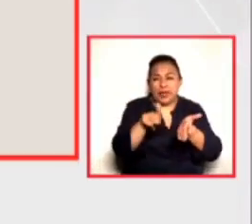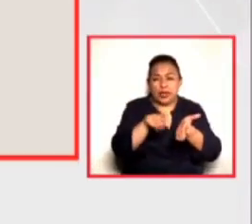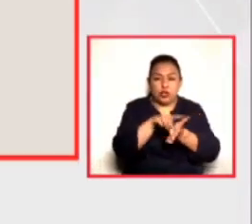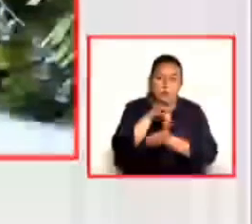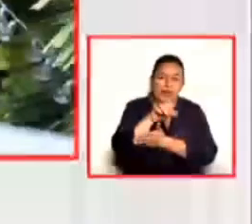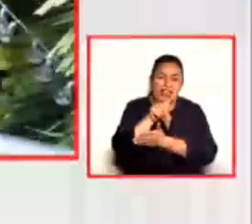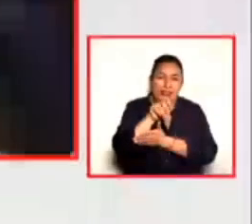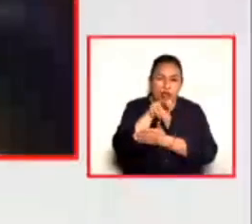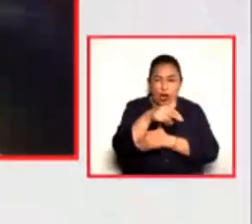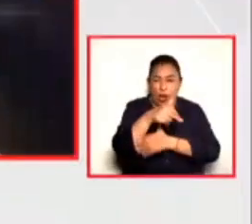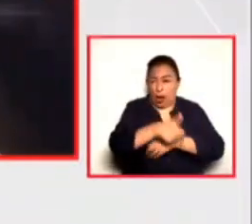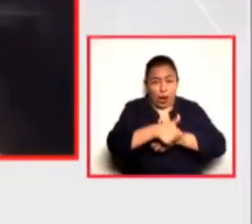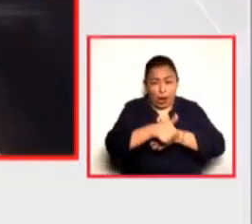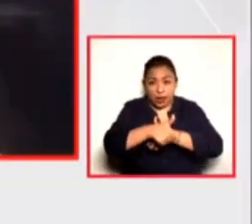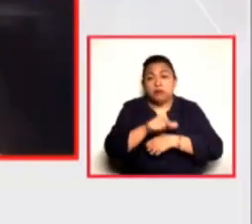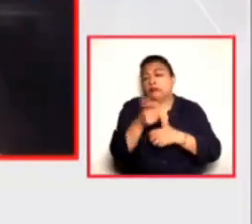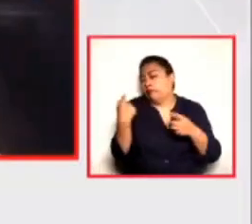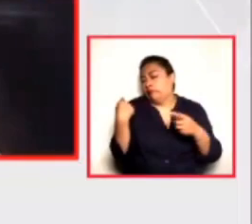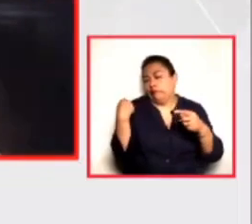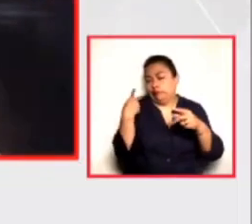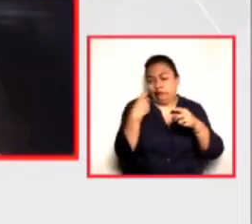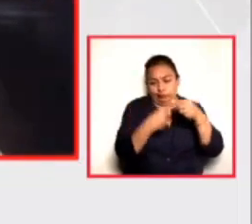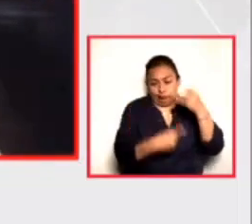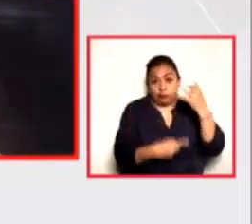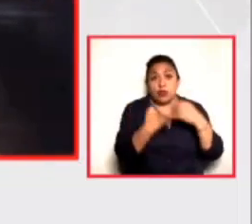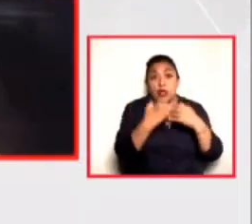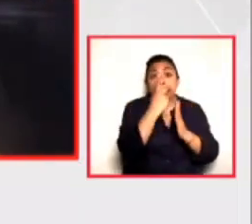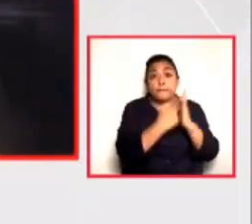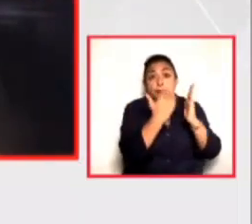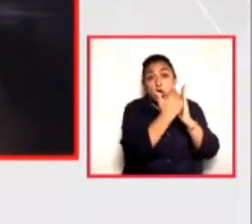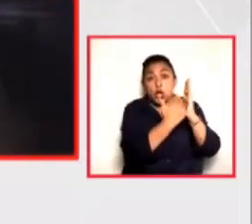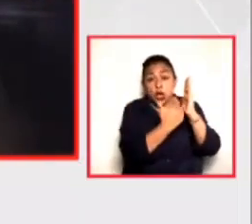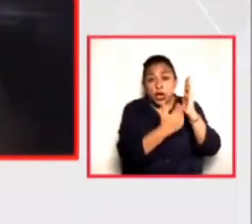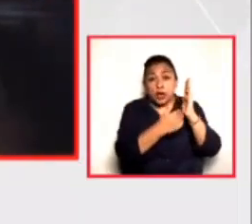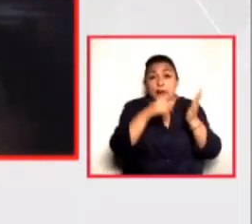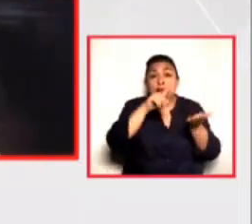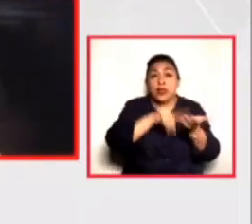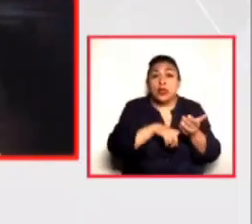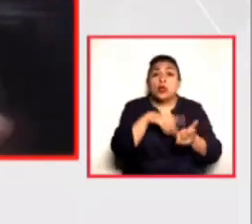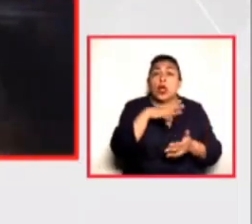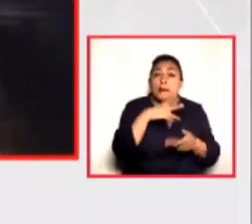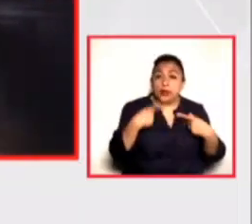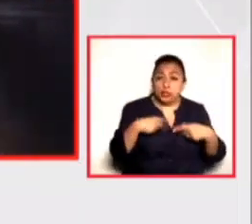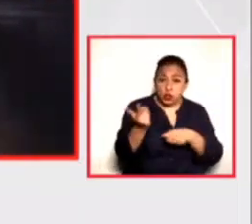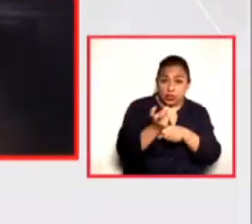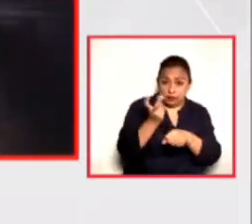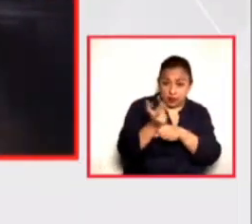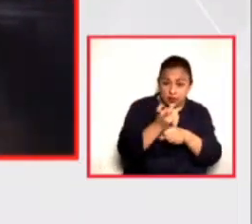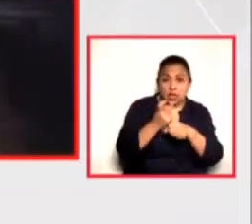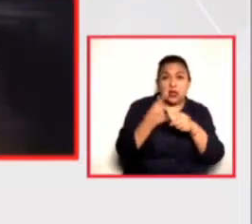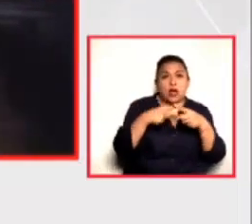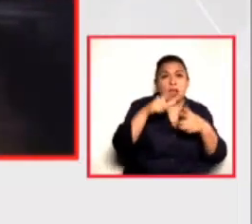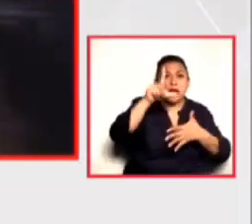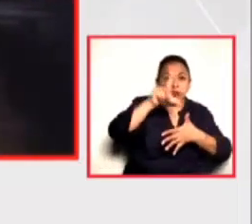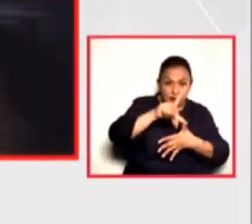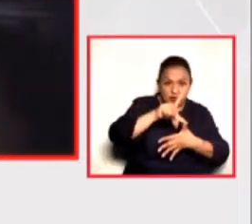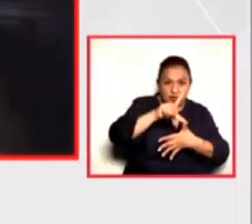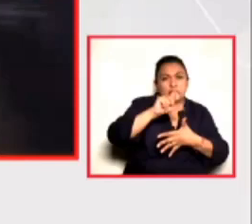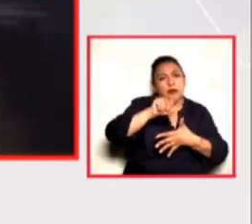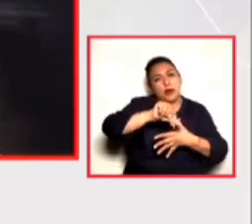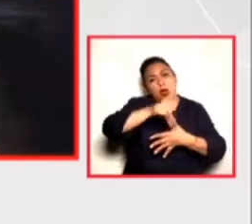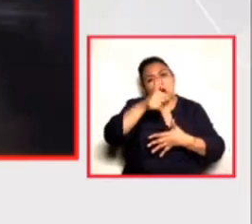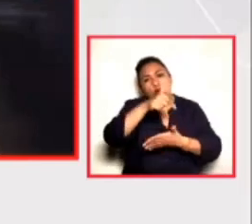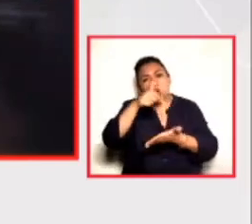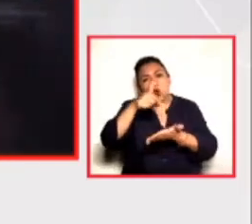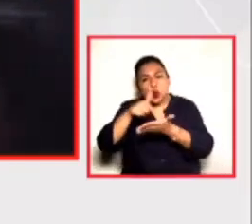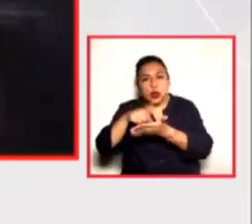hacemos, y va a ser una programación en la cual habrá invitados de América Latina, pero también de otras partes del mundo,